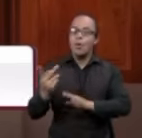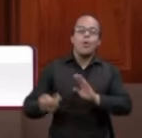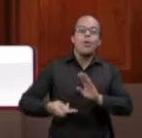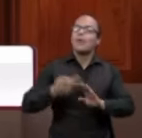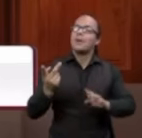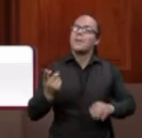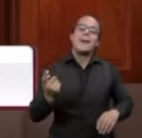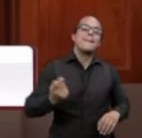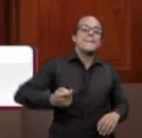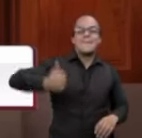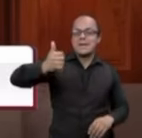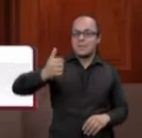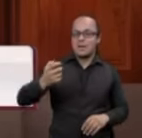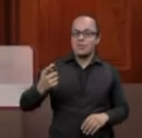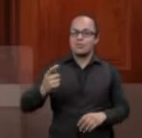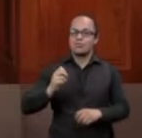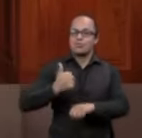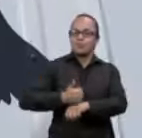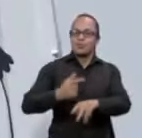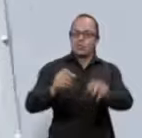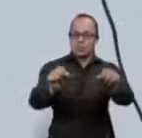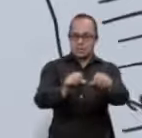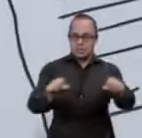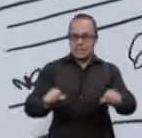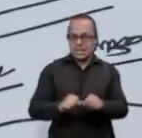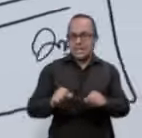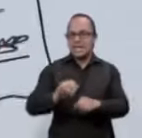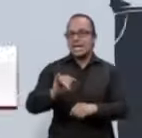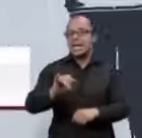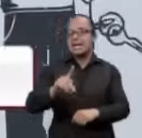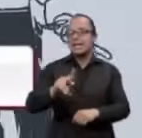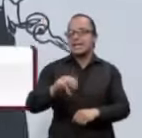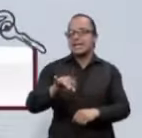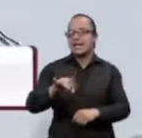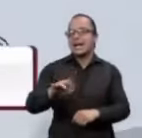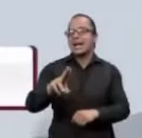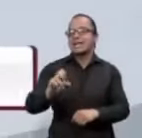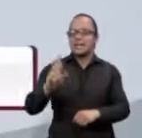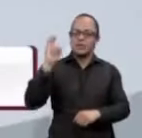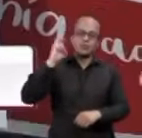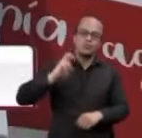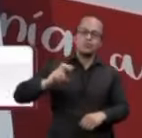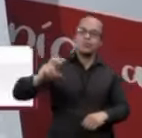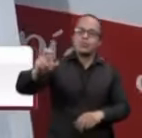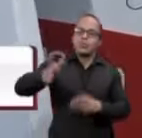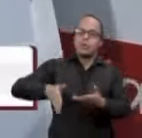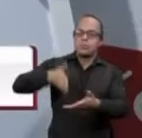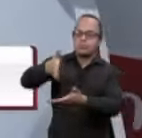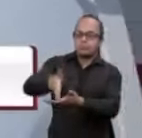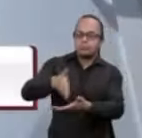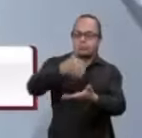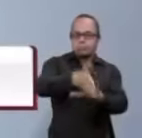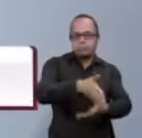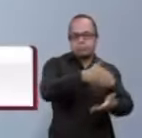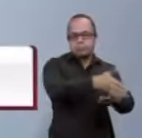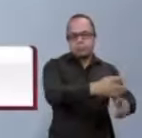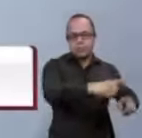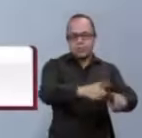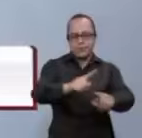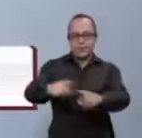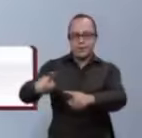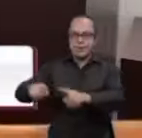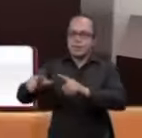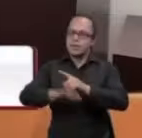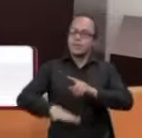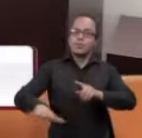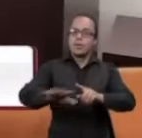país con la puesta en marcha del Tribunal Laboral Itinerante, que acudirá en apoyo a los distritos judiciales con mayor